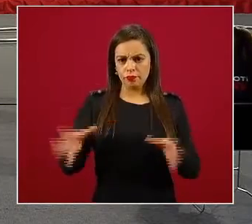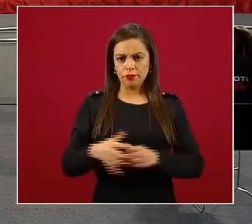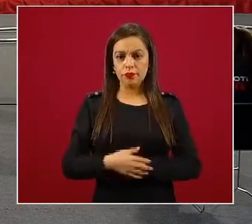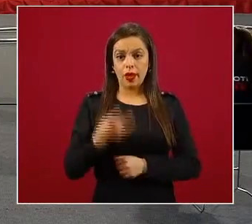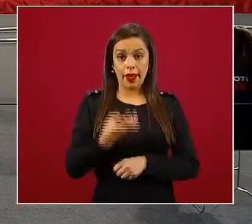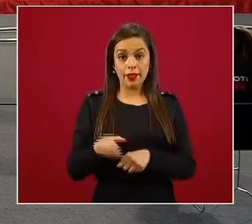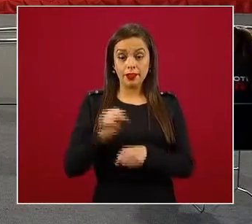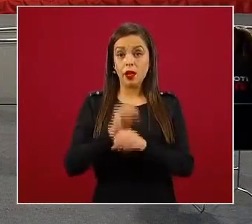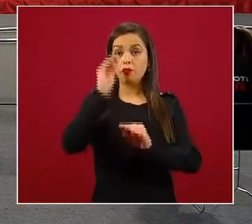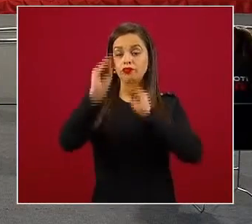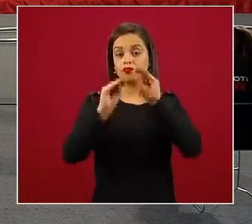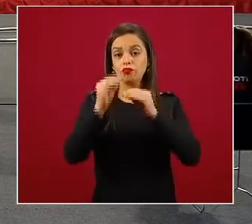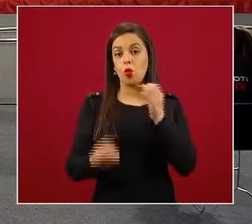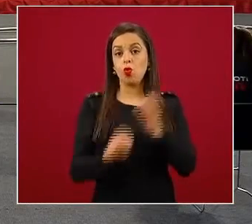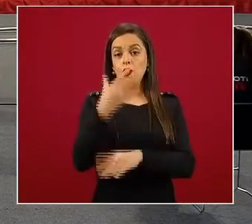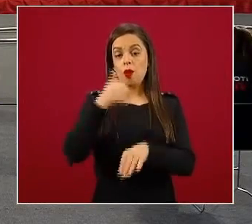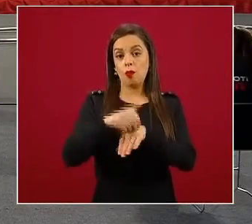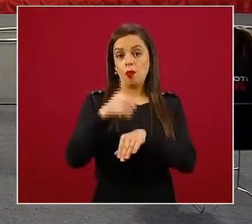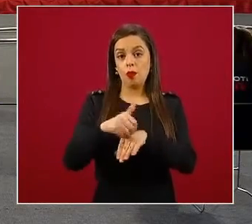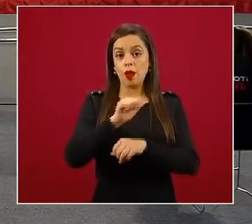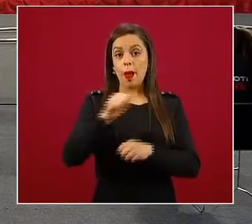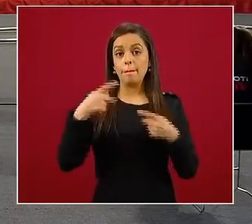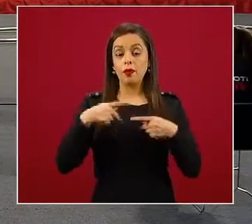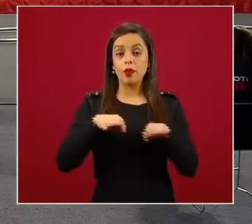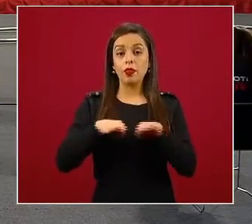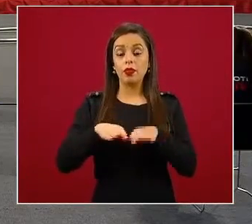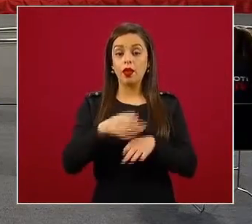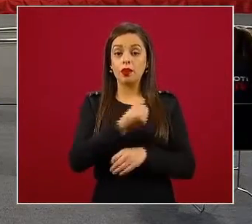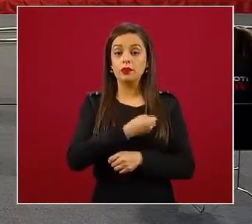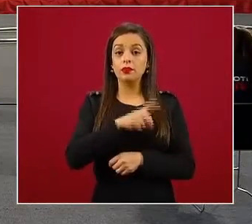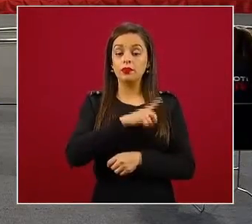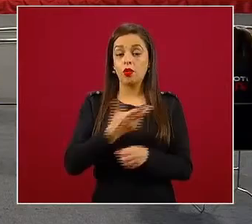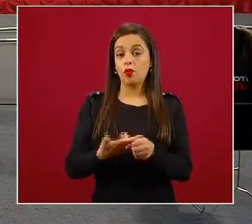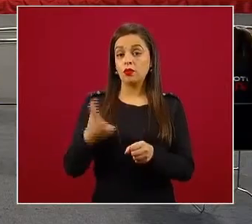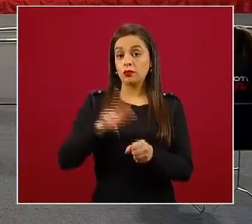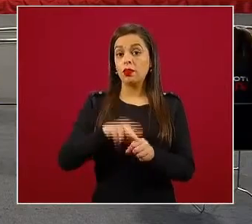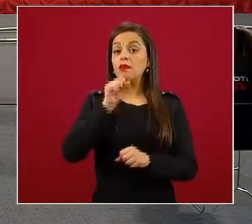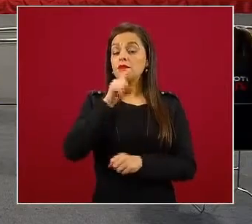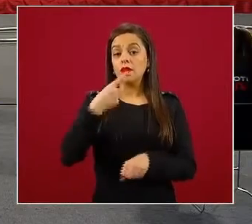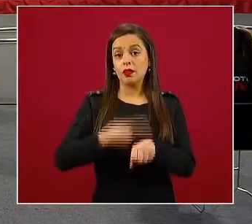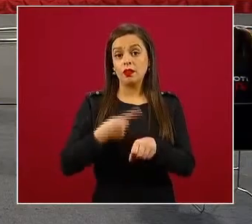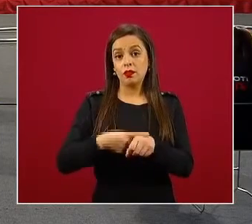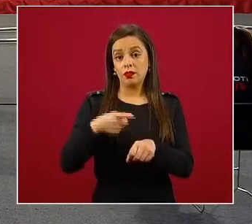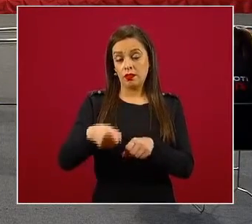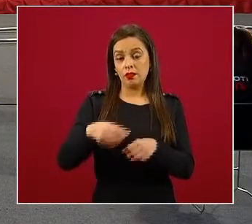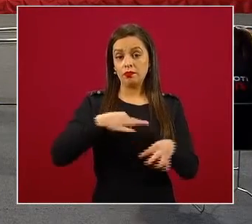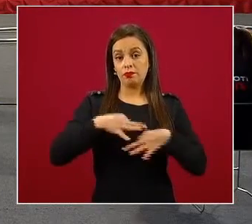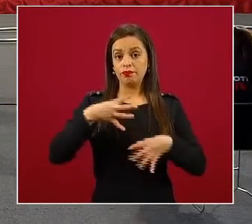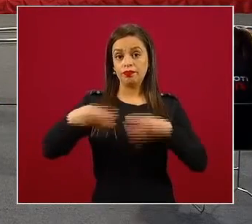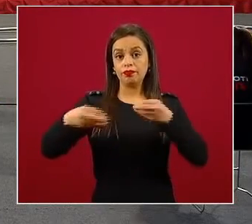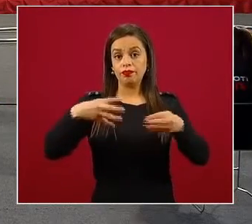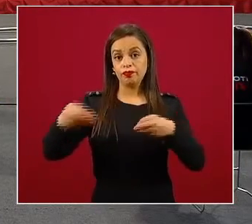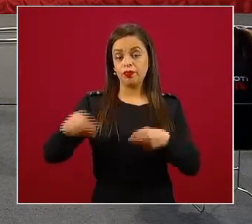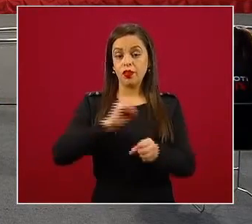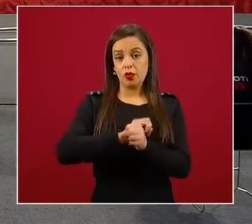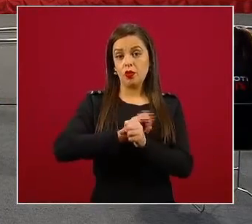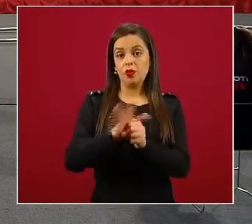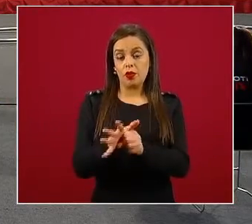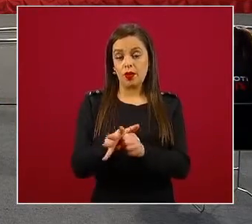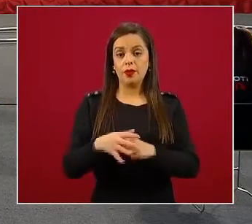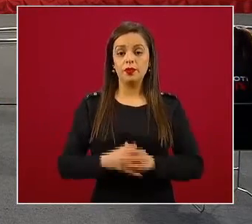esta semana del personal de salud que también ha sido afectado por esta epidemia de COVID. Recordando